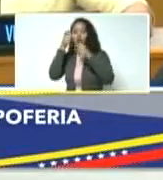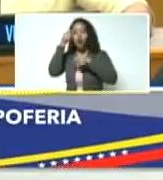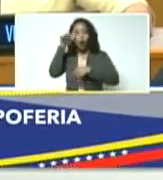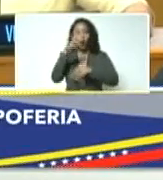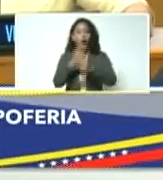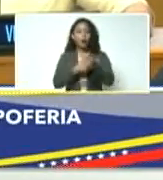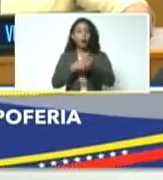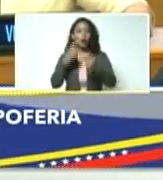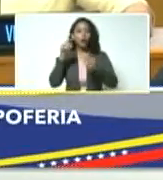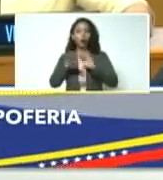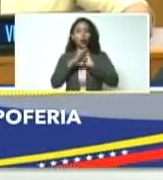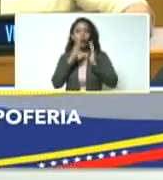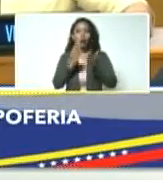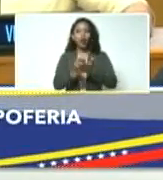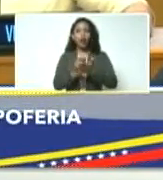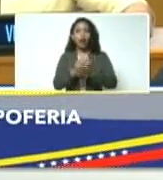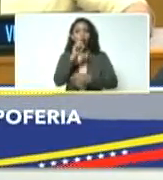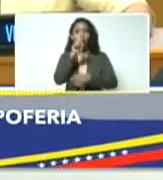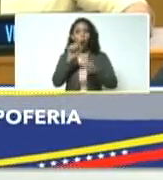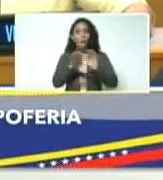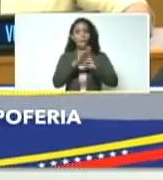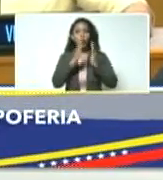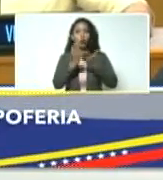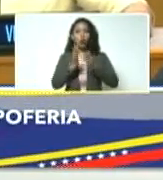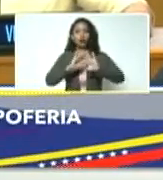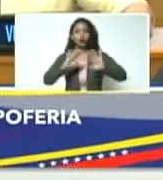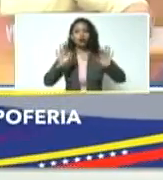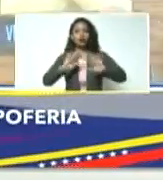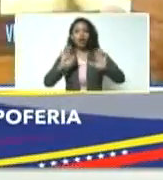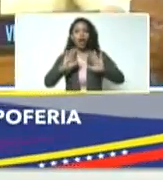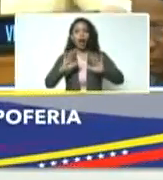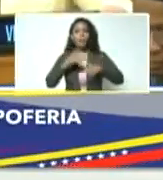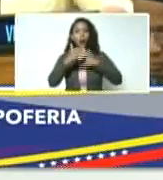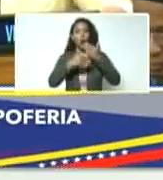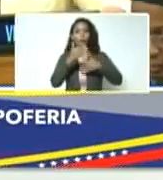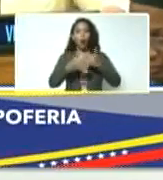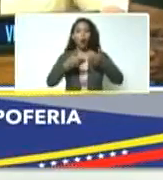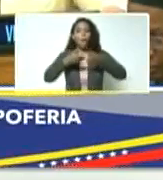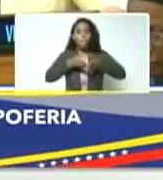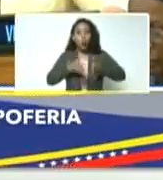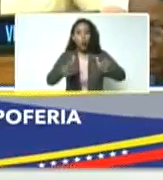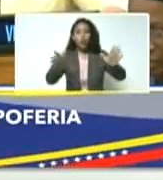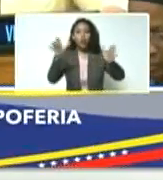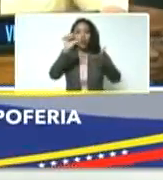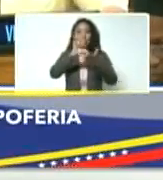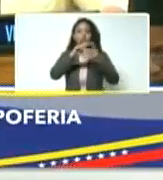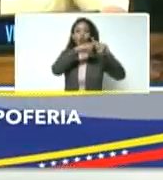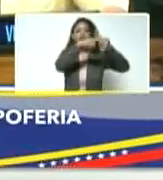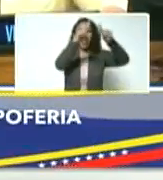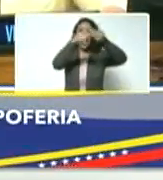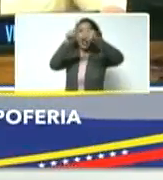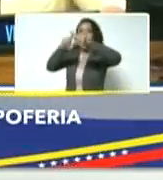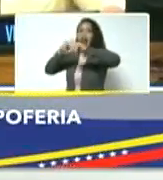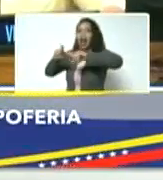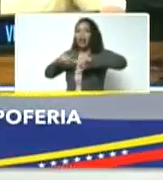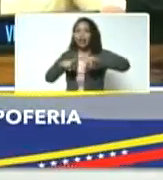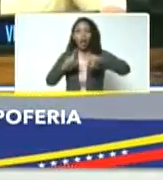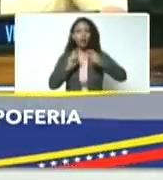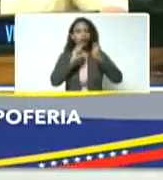del mundo, en un mundo que ya va naciendo multipolar, pluricéntrico, en un mundo de